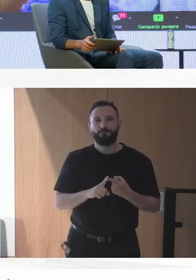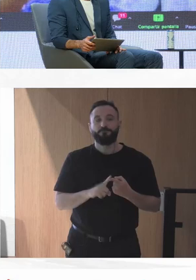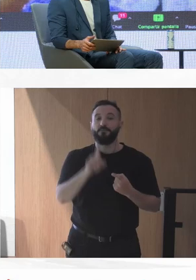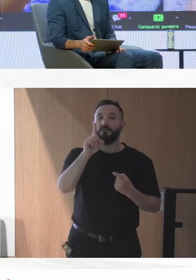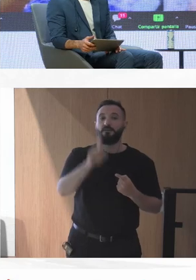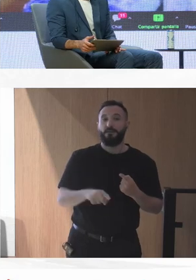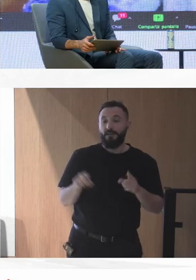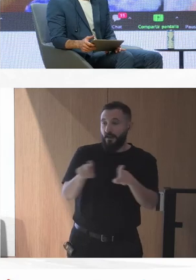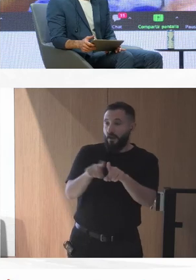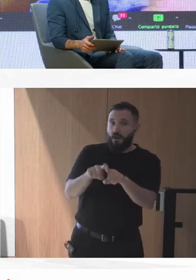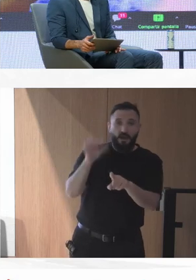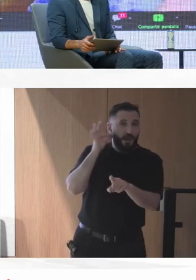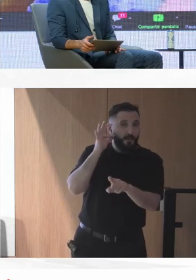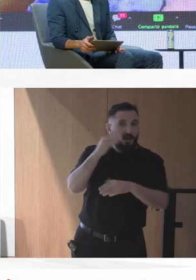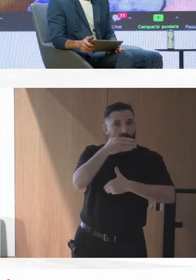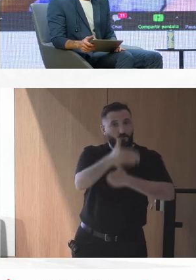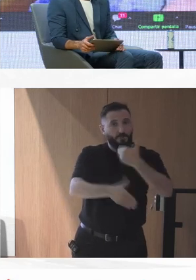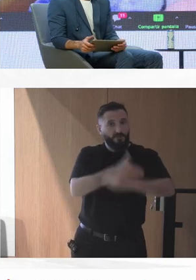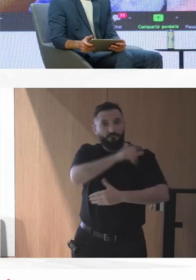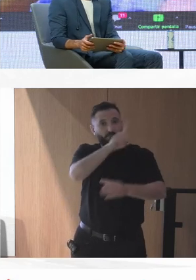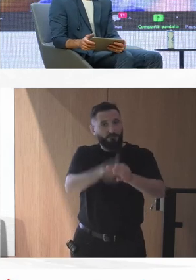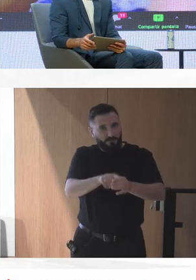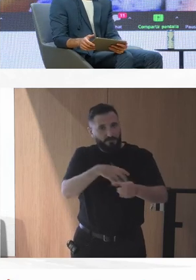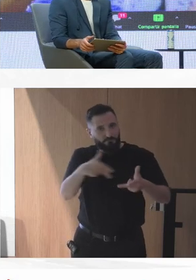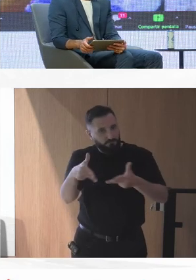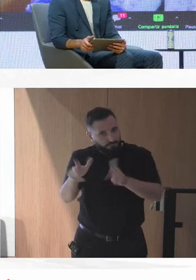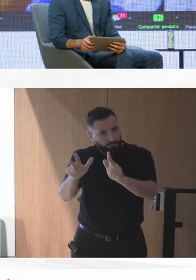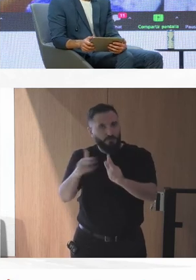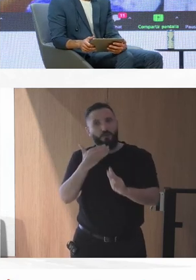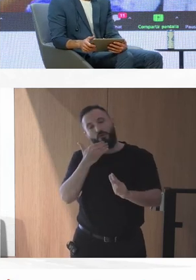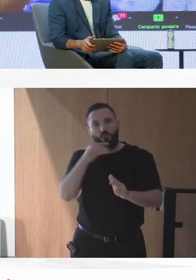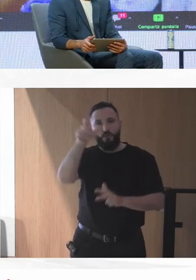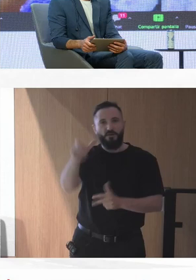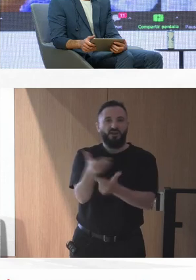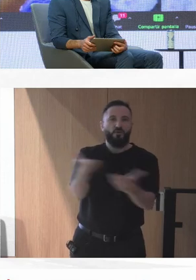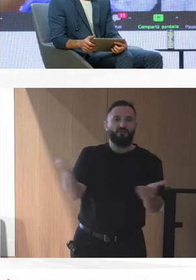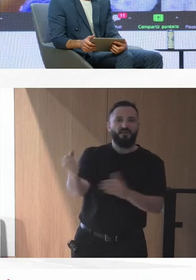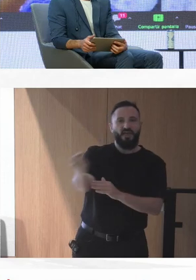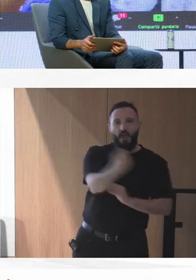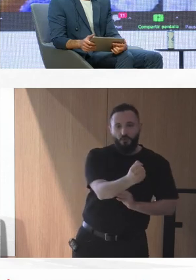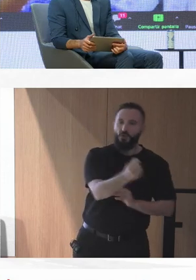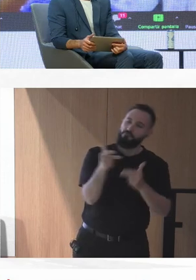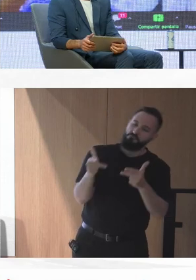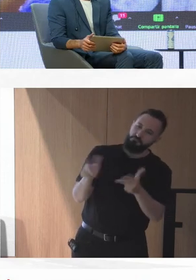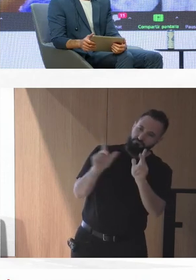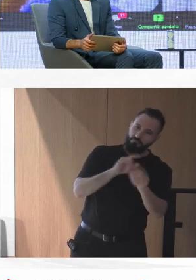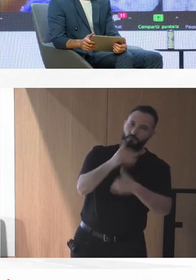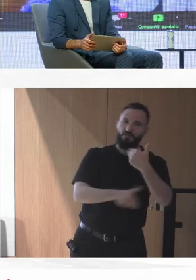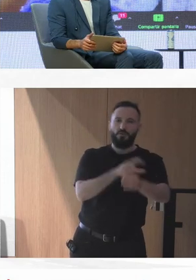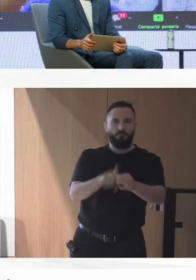Permitimos que su hermana participase en el procedimiento como persona de confianza y de apoyo.